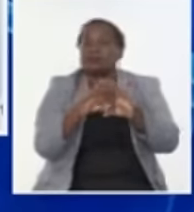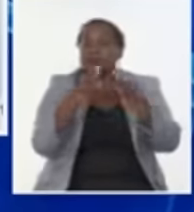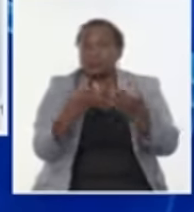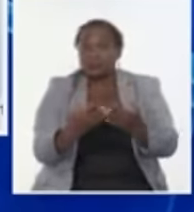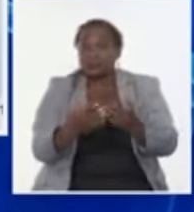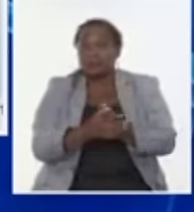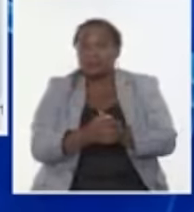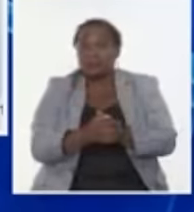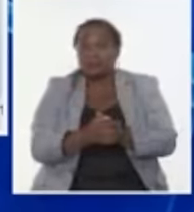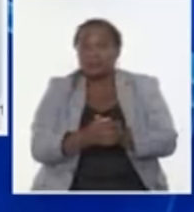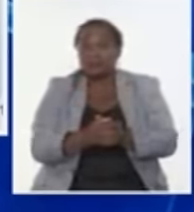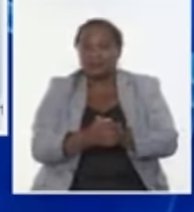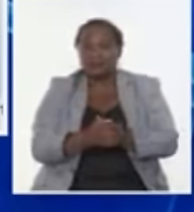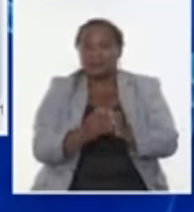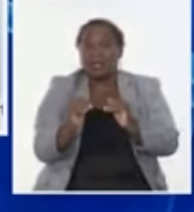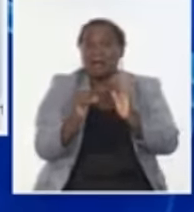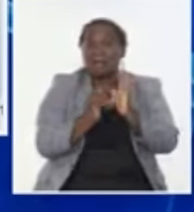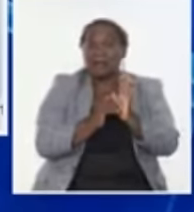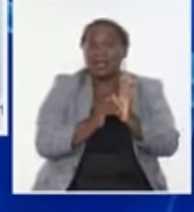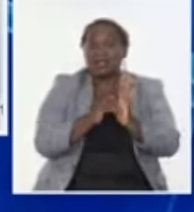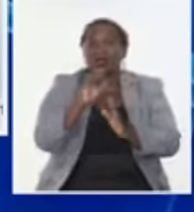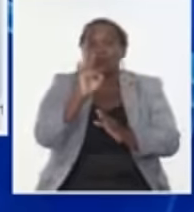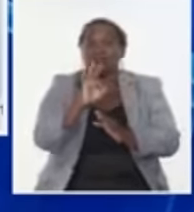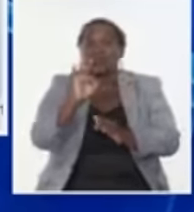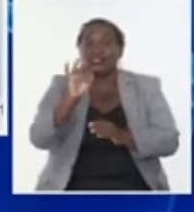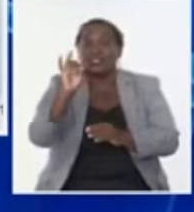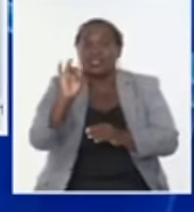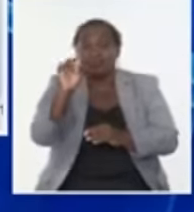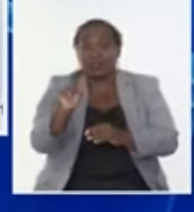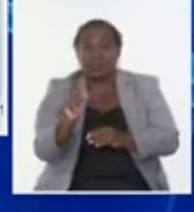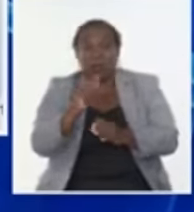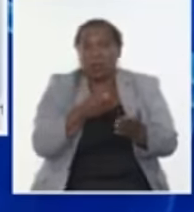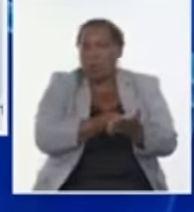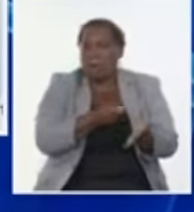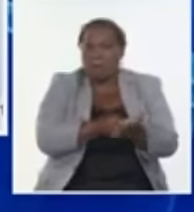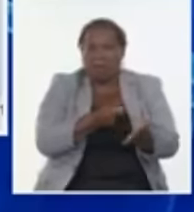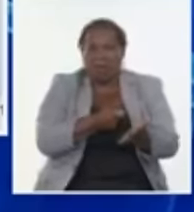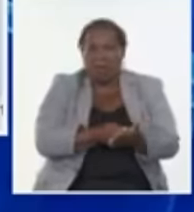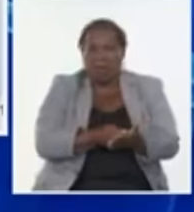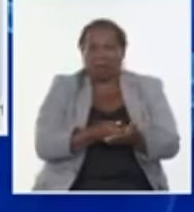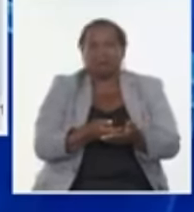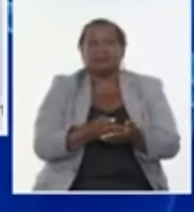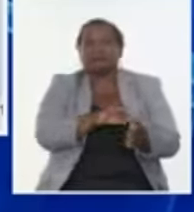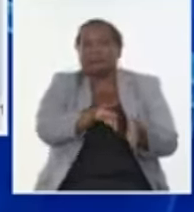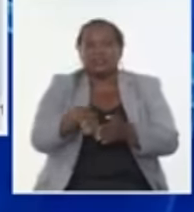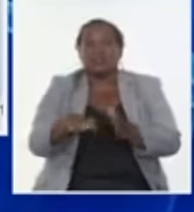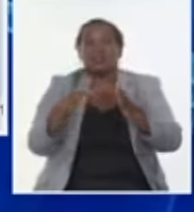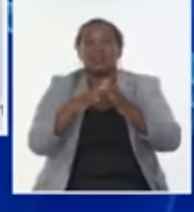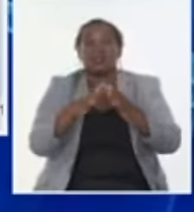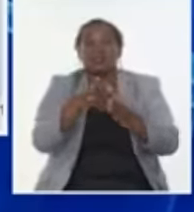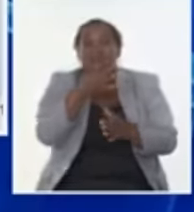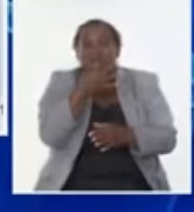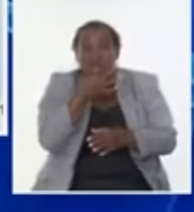decir, 1.887 personas no pagan. Hogares de ancianos,